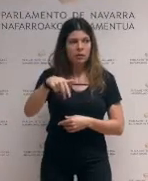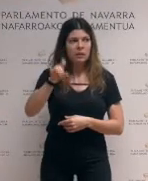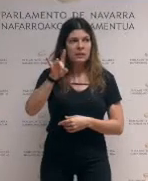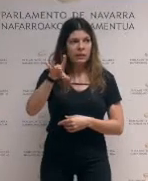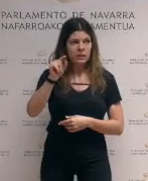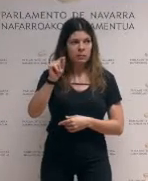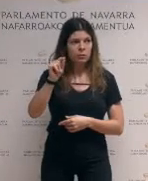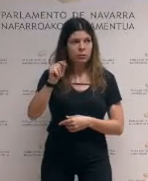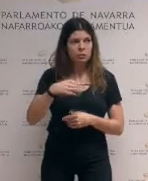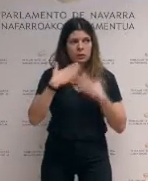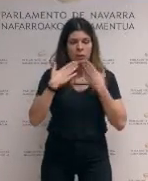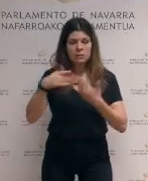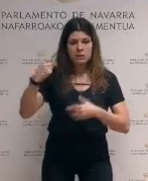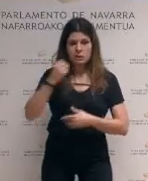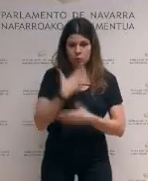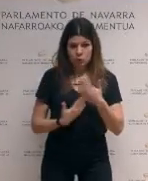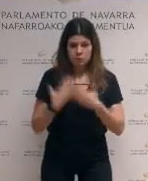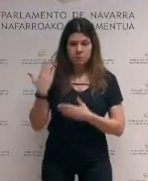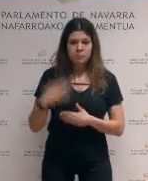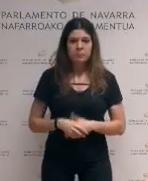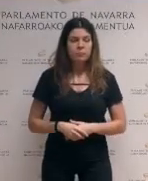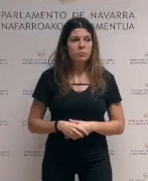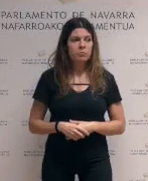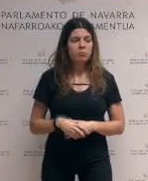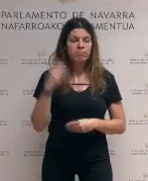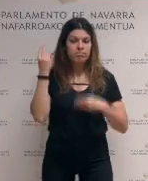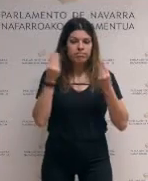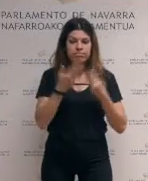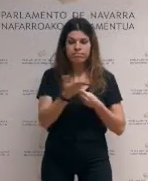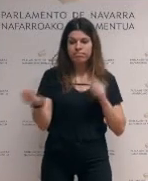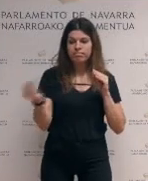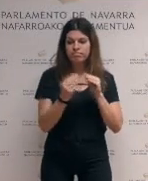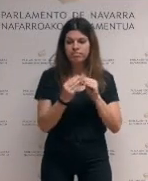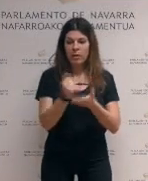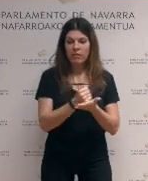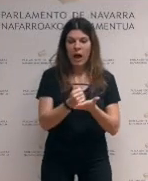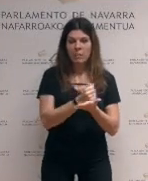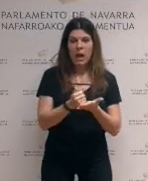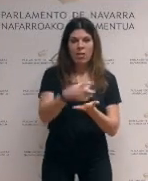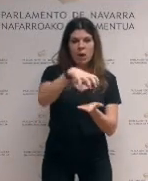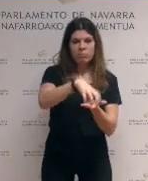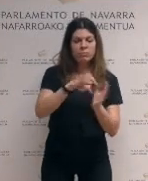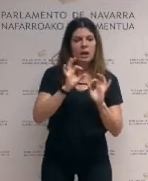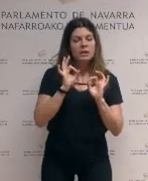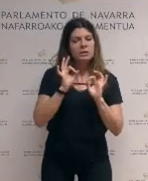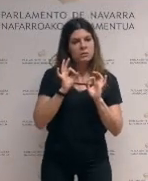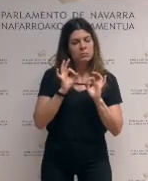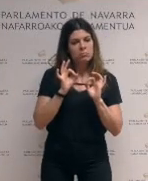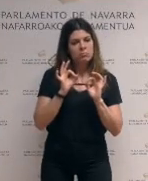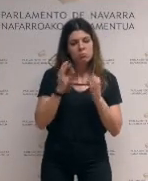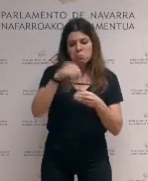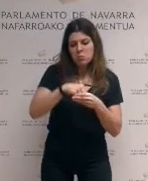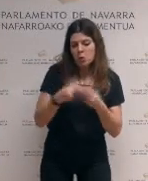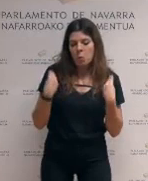Gracias, presidente. Buenos días, señorías. Creo que estarán de acuerdo conmigo en que las farmacias forman parte de la vida de nuestros barrios, de nuestras